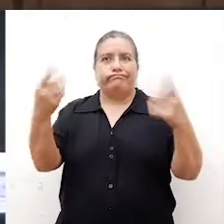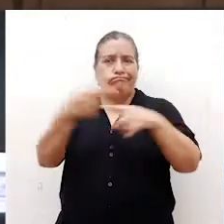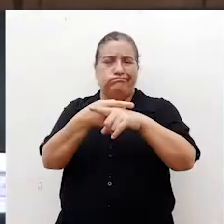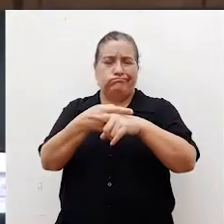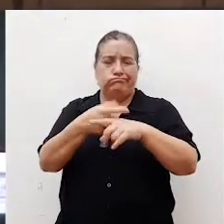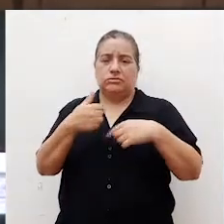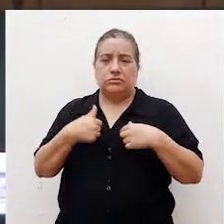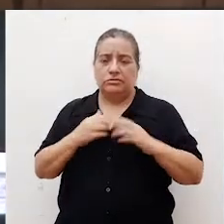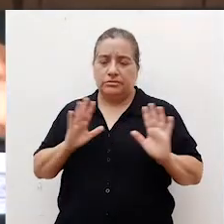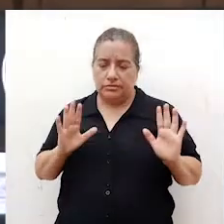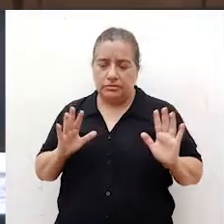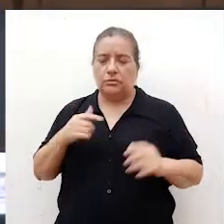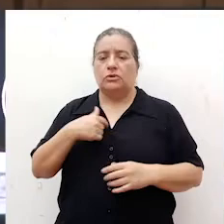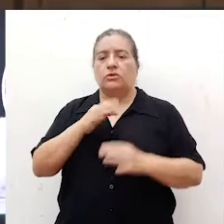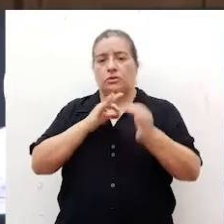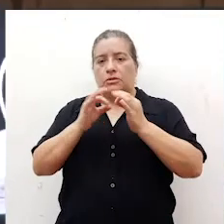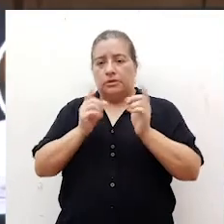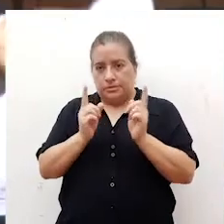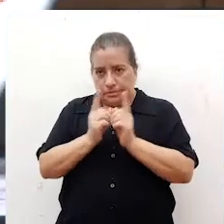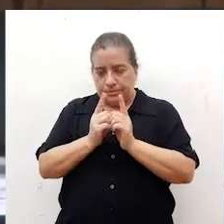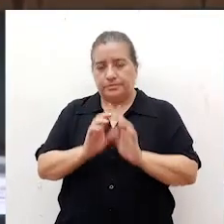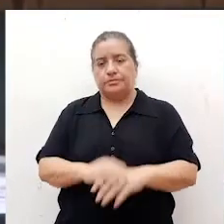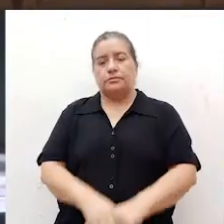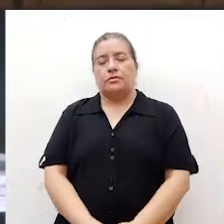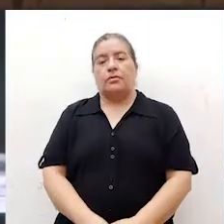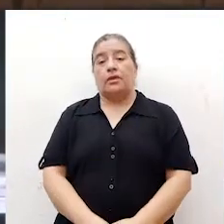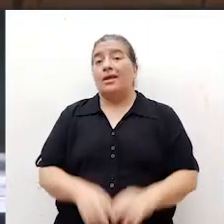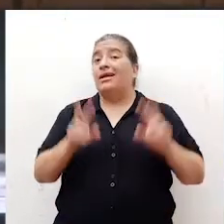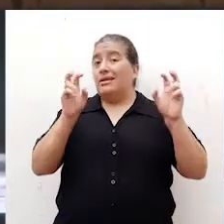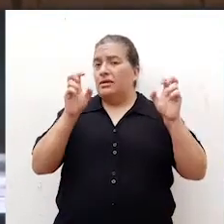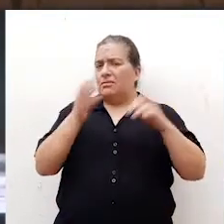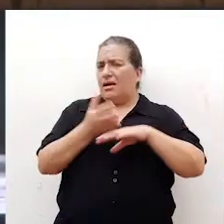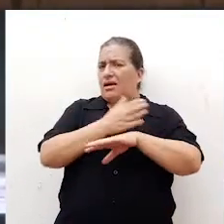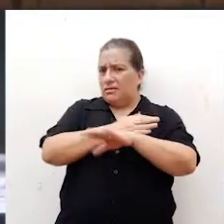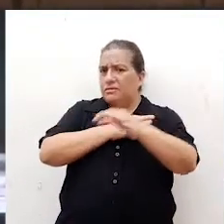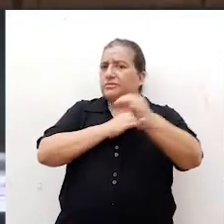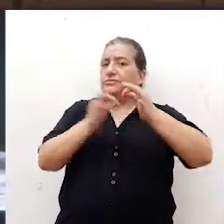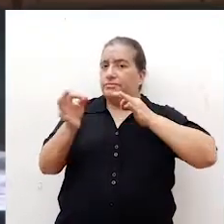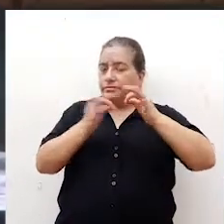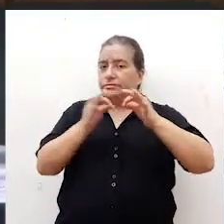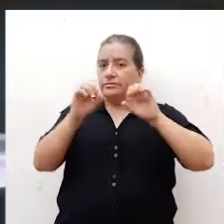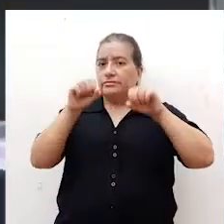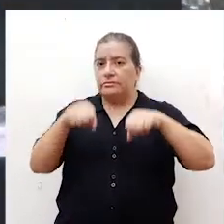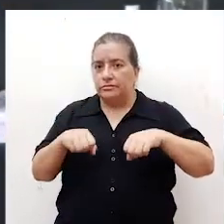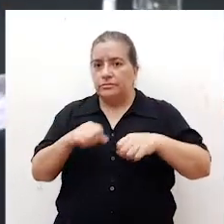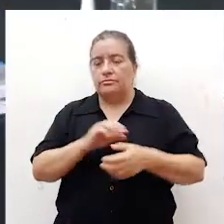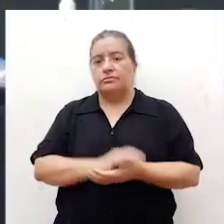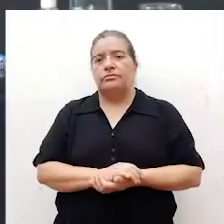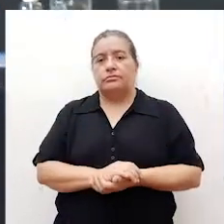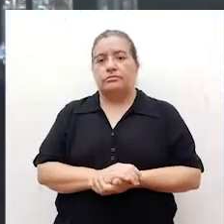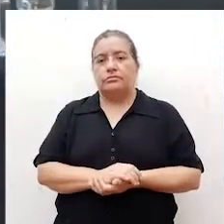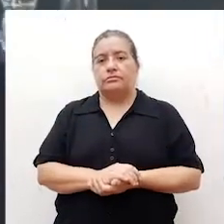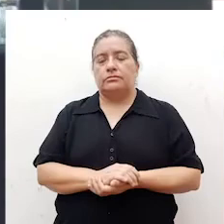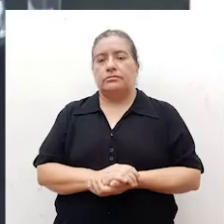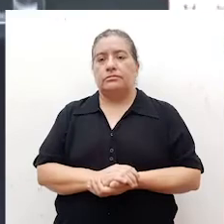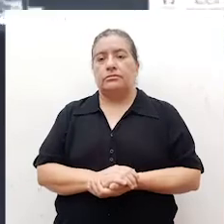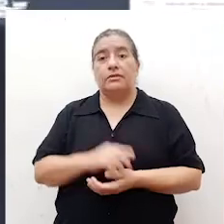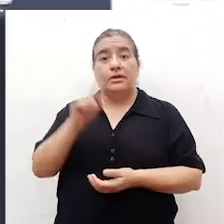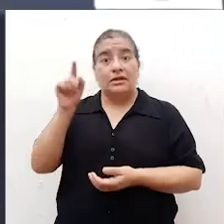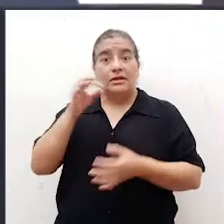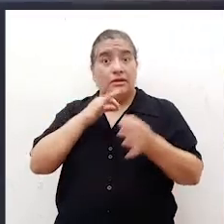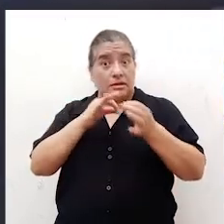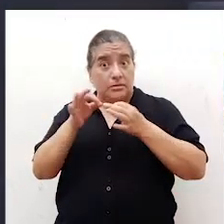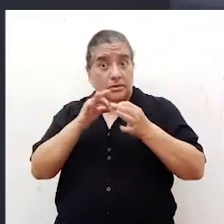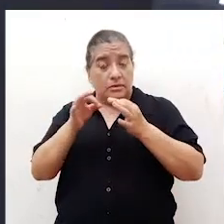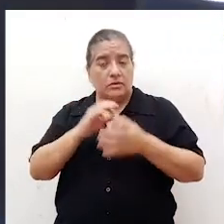Muchas gracias. Ok, colegas, muchas gracias por acompañarnos siempre, no solamente en esta oportunidad, sino durante el año, a través de la difusión